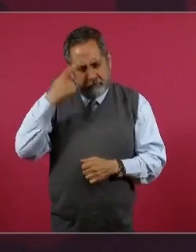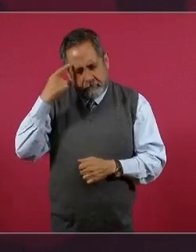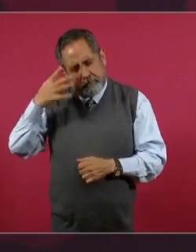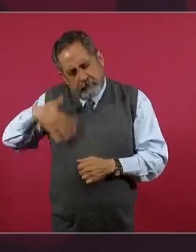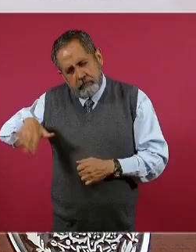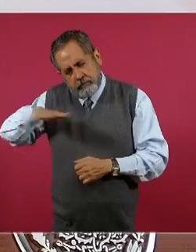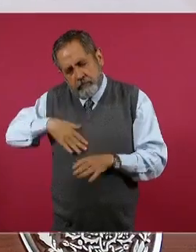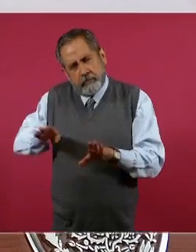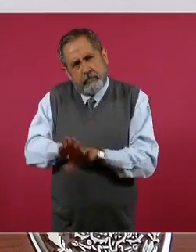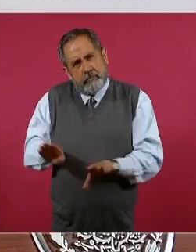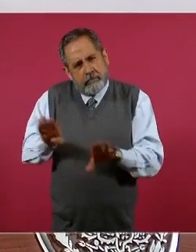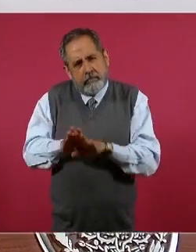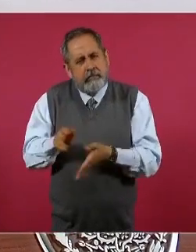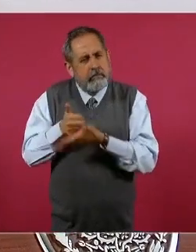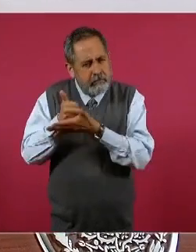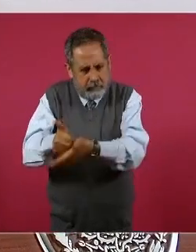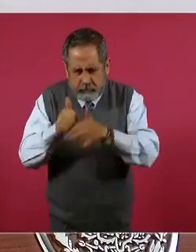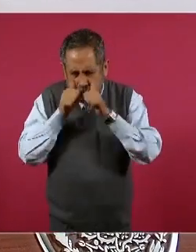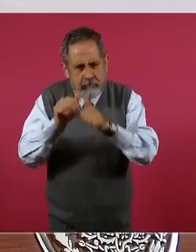forma de